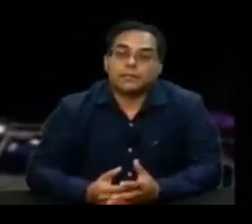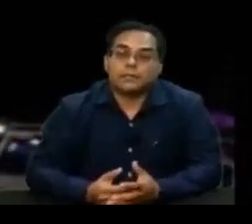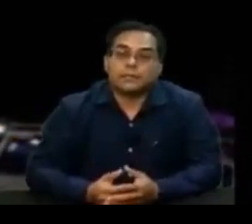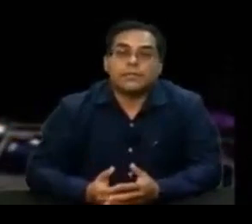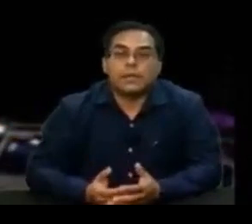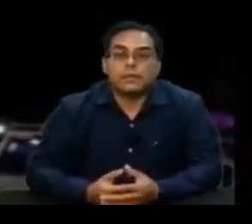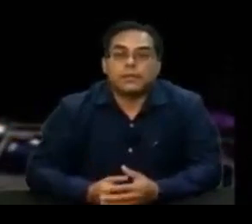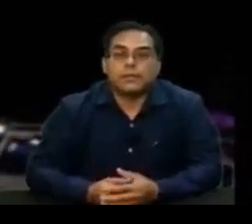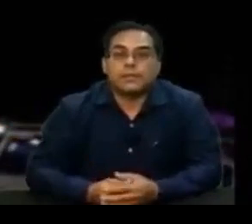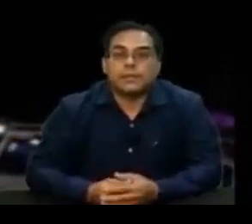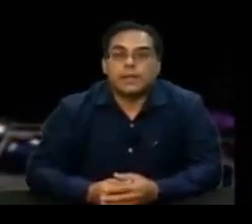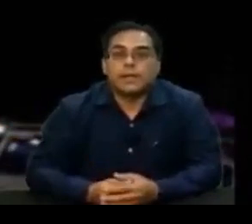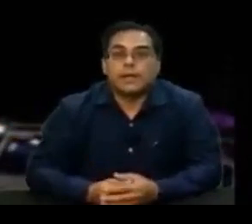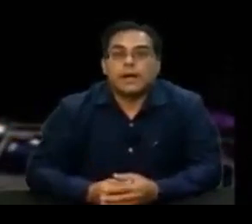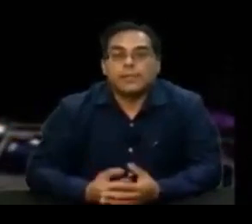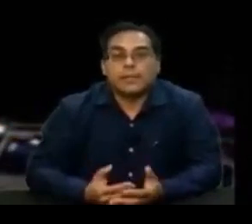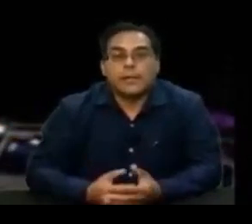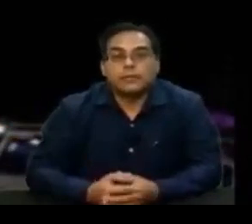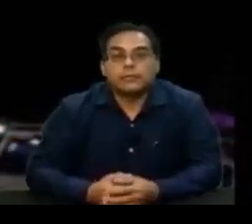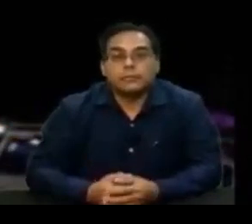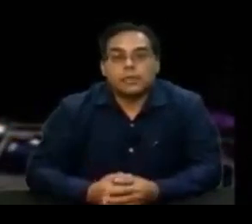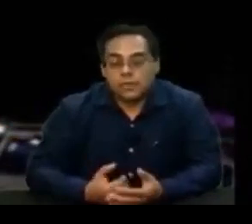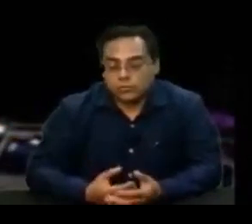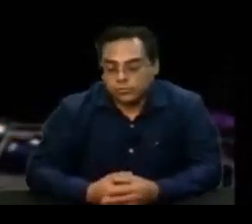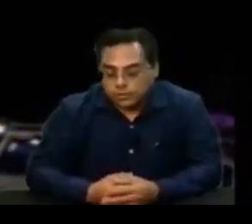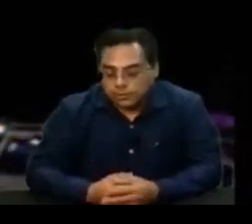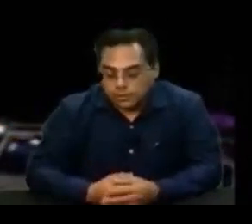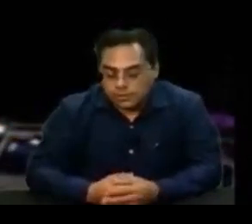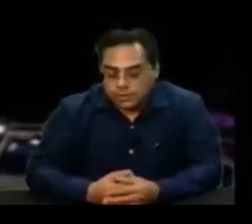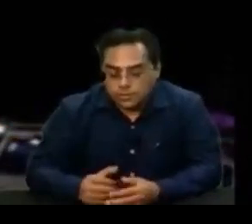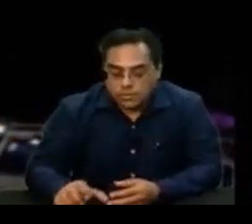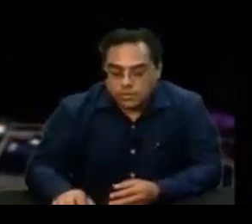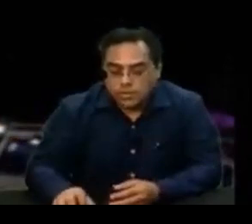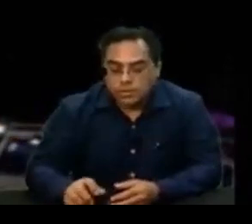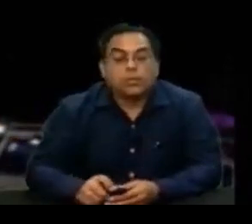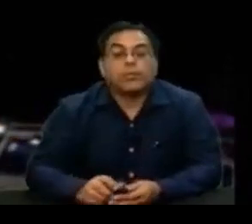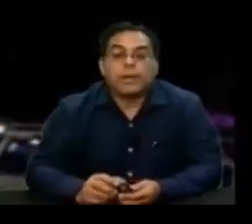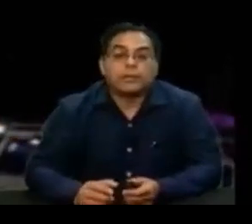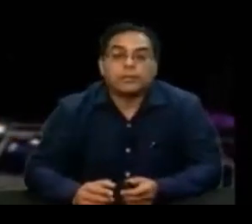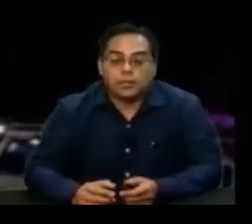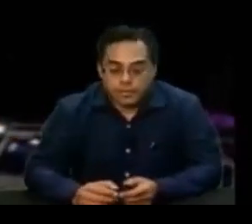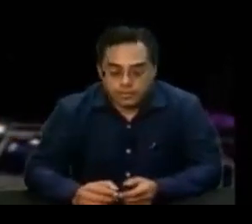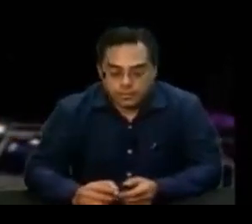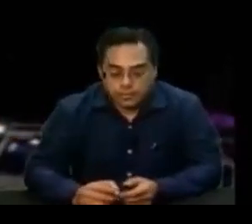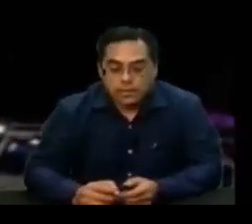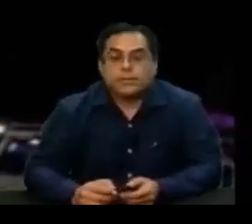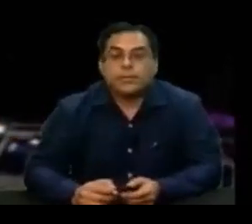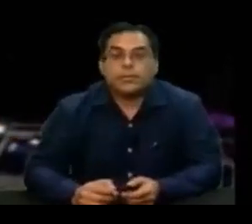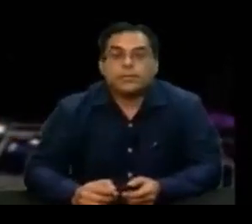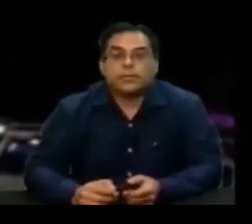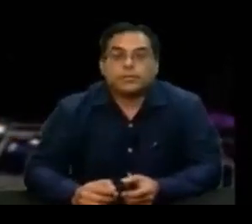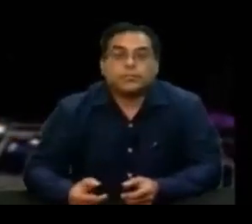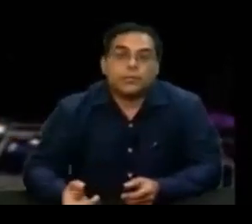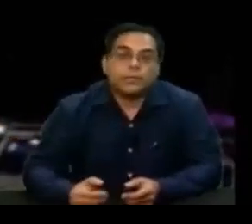lado izquierdo, en la parte externa, había ya un trauma constante. Este niño era golpeado normalmente